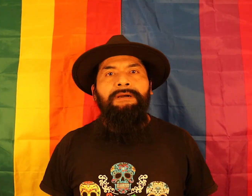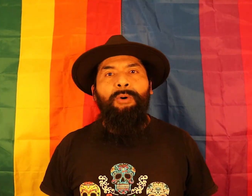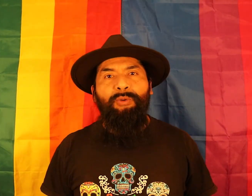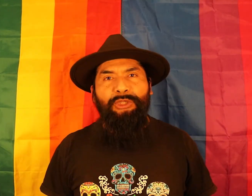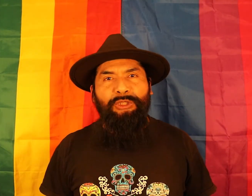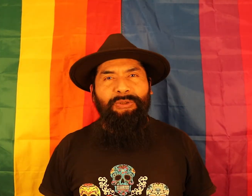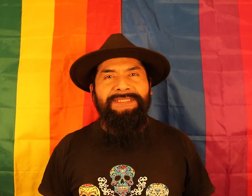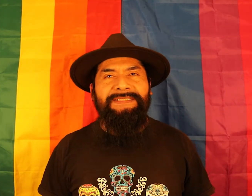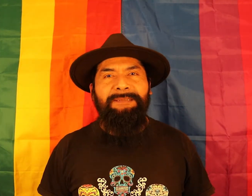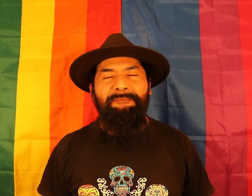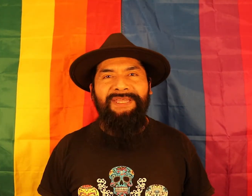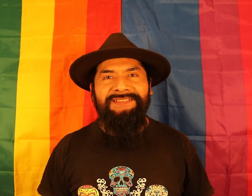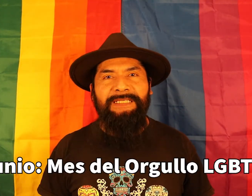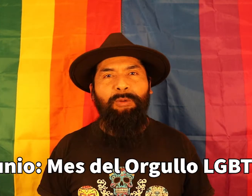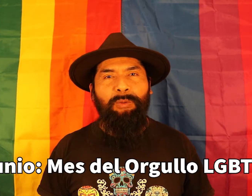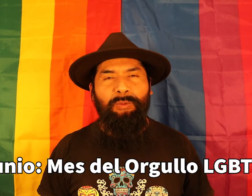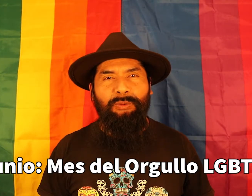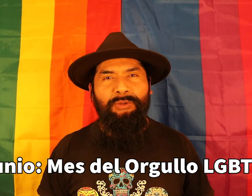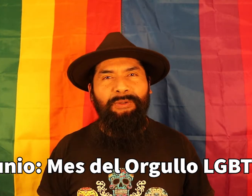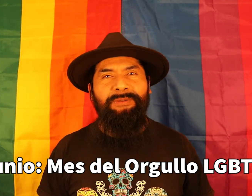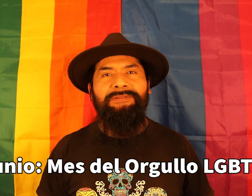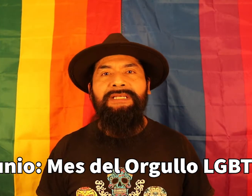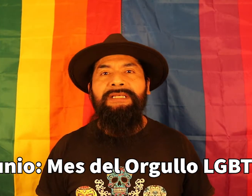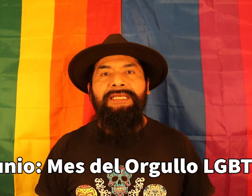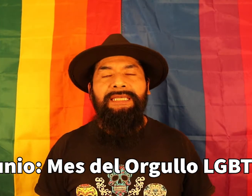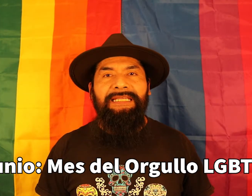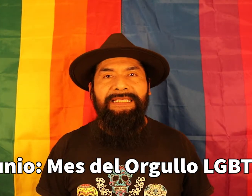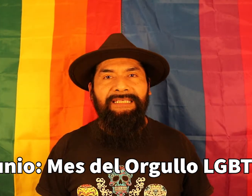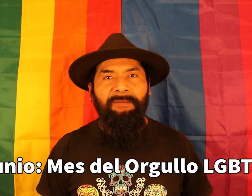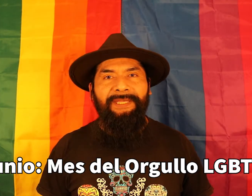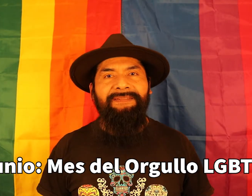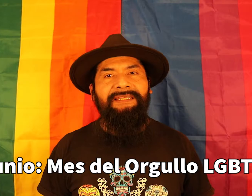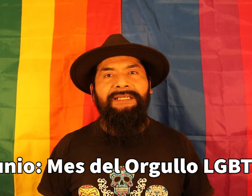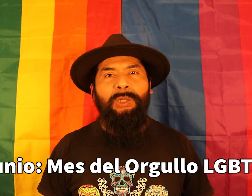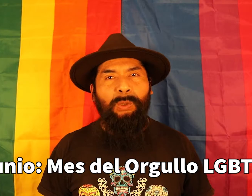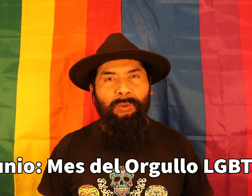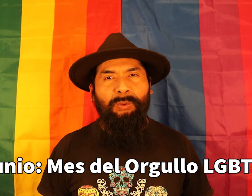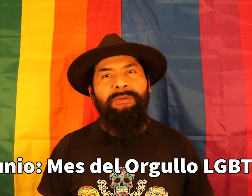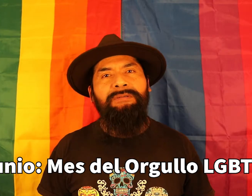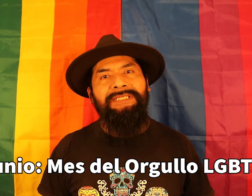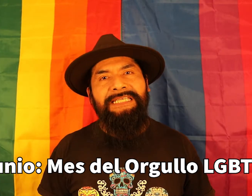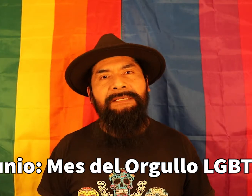York. Junio es el mes del orgullo